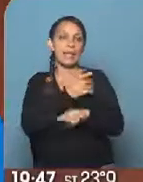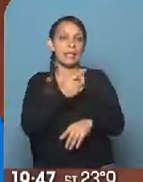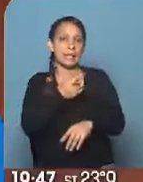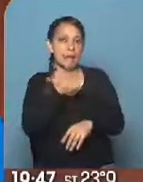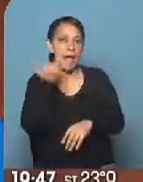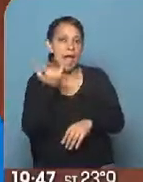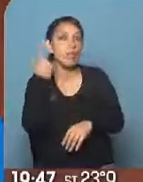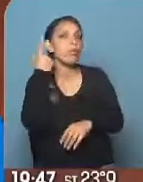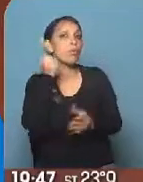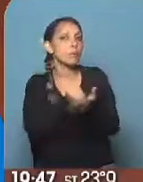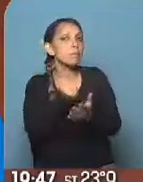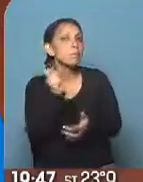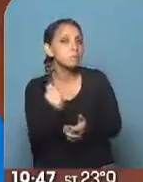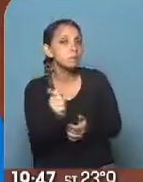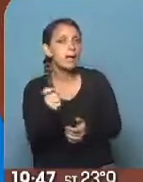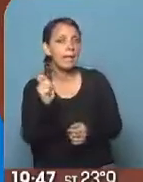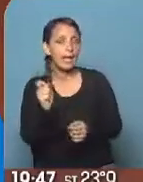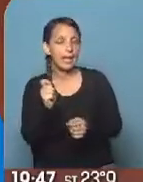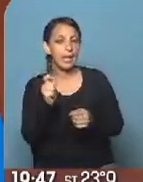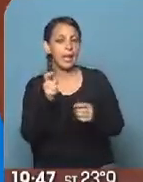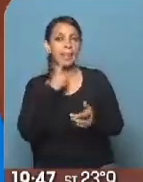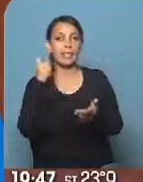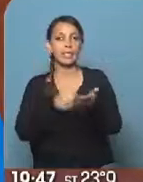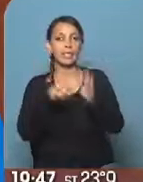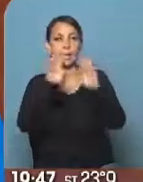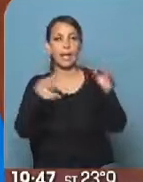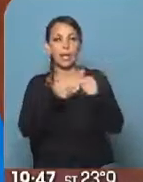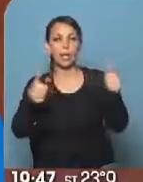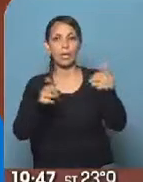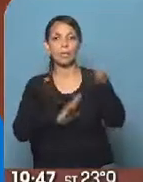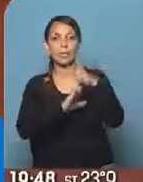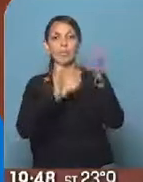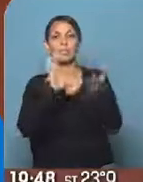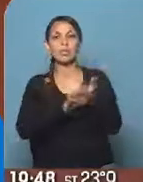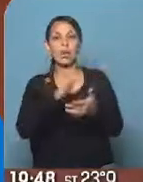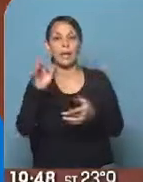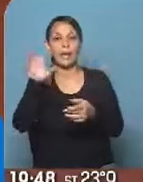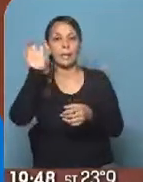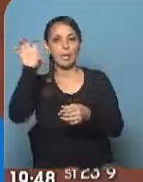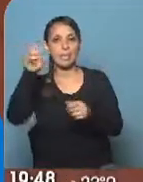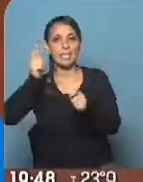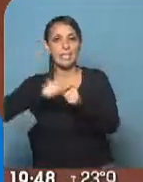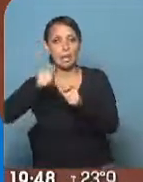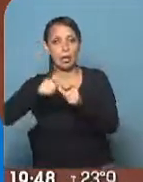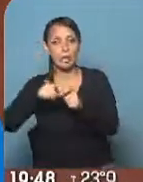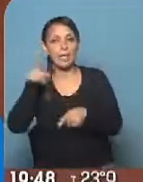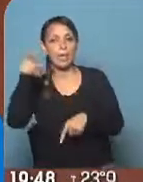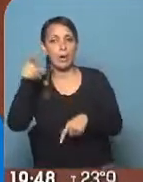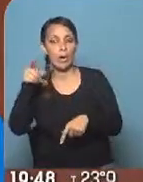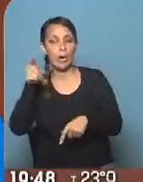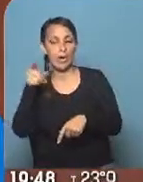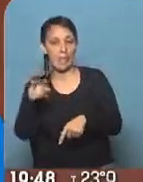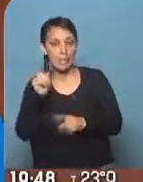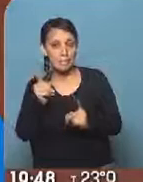que es el caso del fallo de la corte suprema en el caso de santiago del estero con el intento reeleccionista del